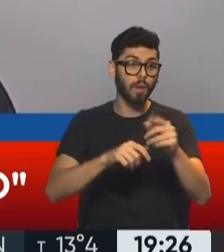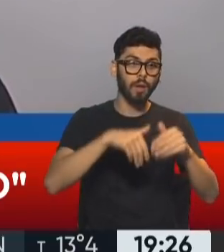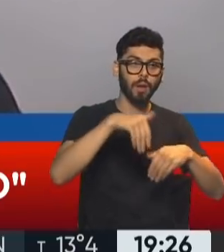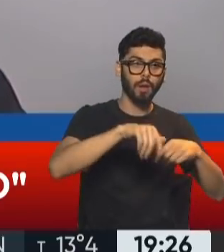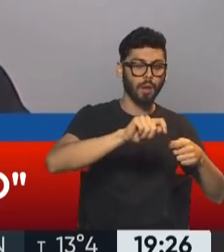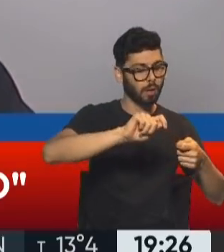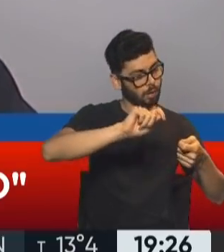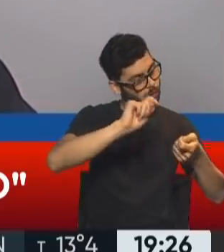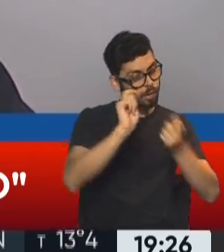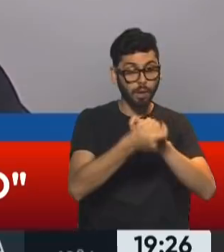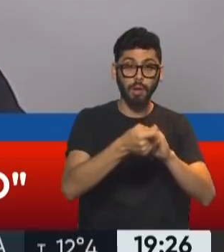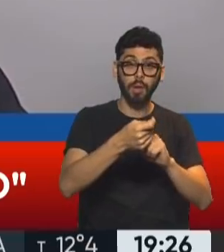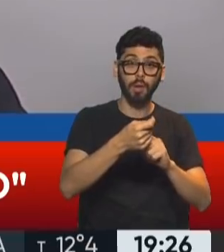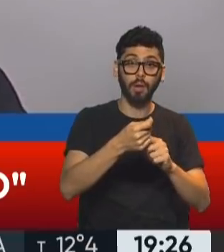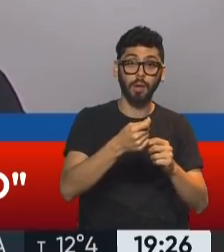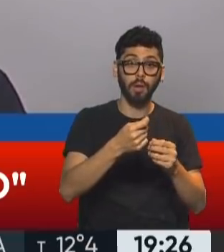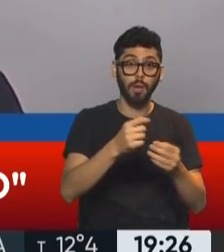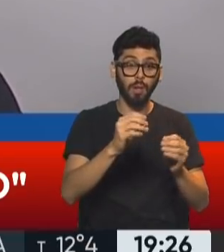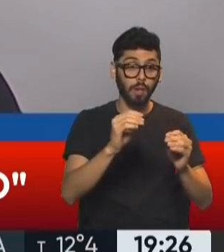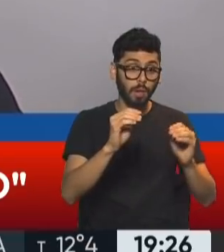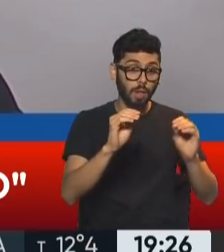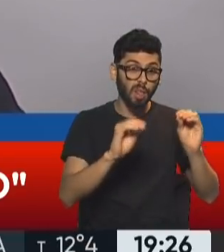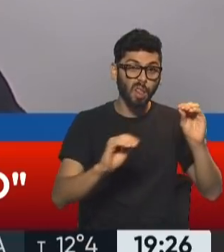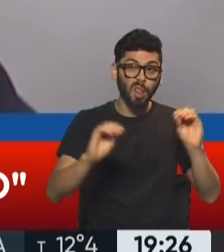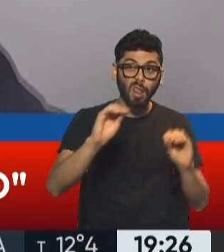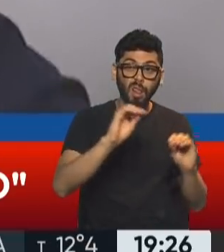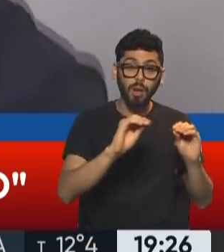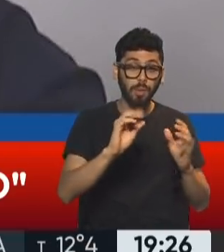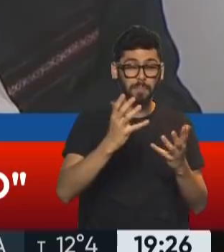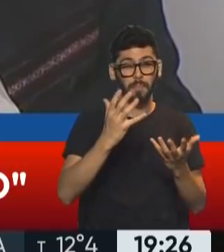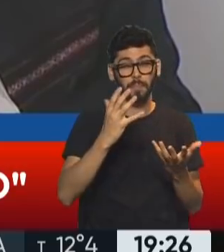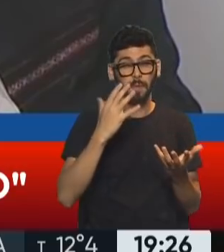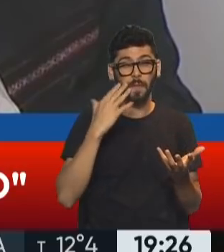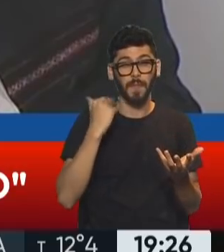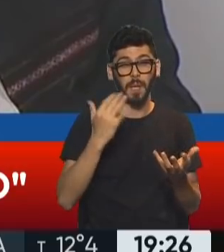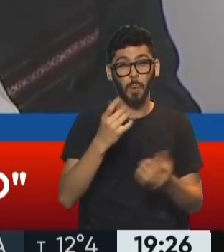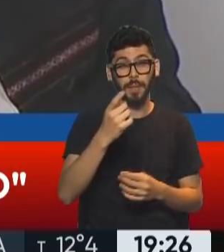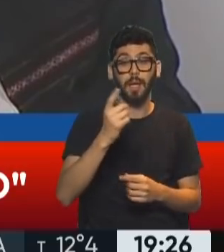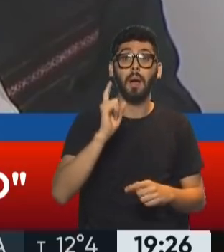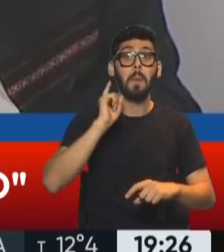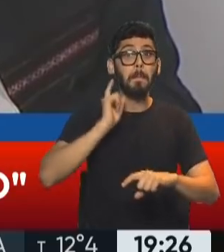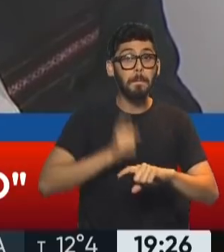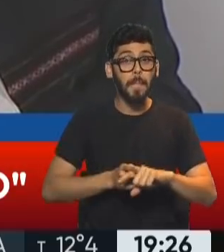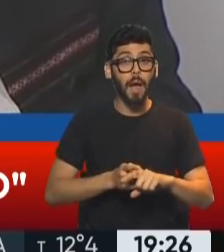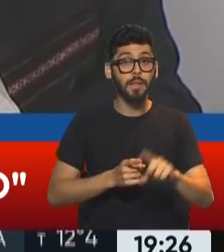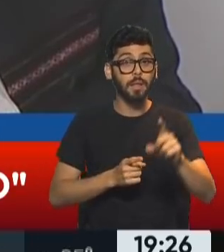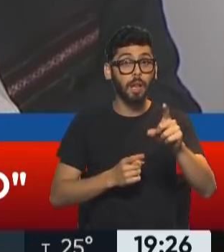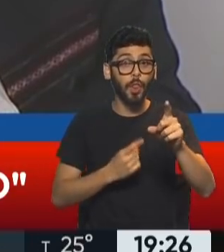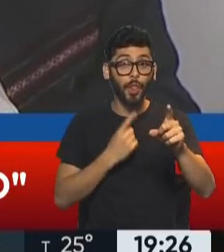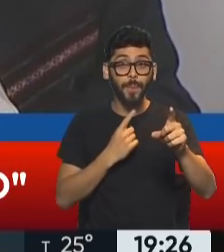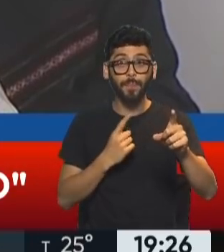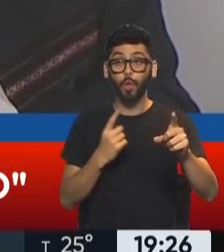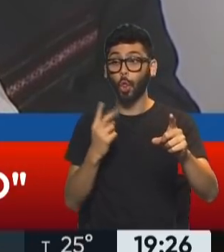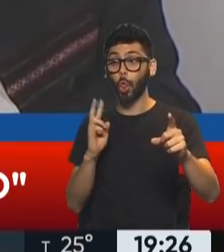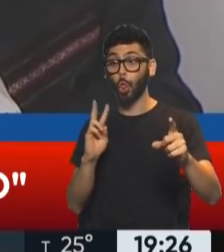alterándolo de manera penosa y vergonzosa, sino que se animó a decir que los 2 argentinos que decían que